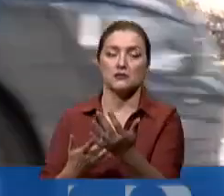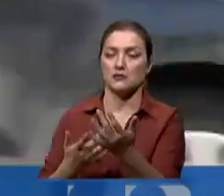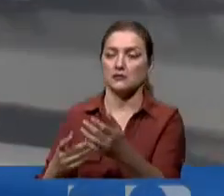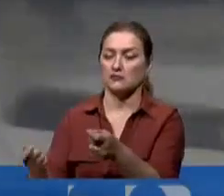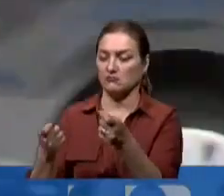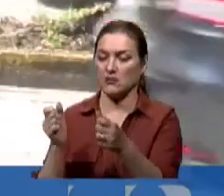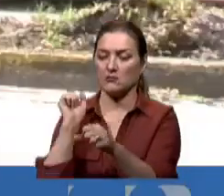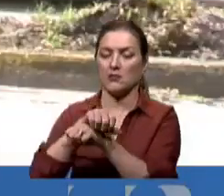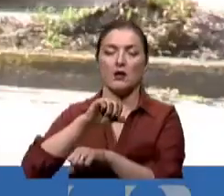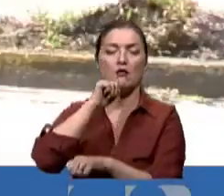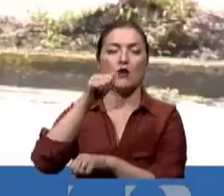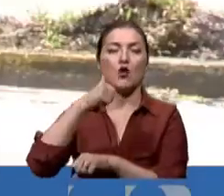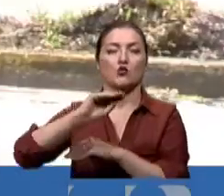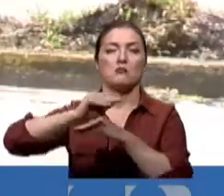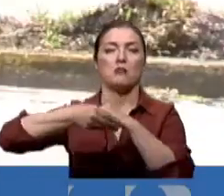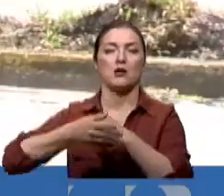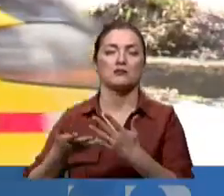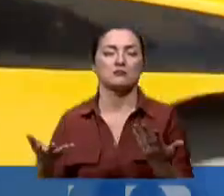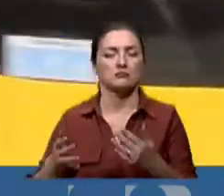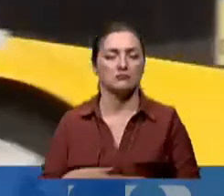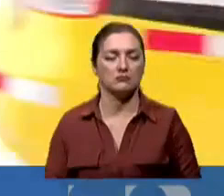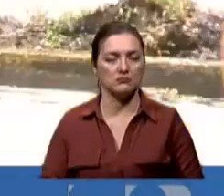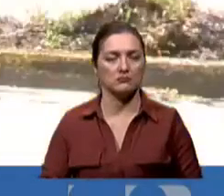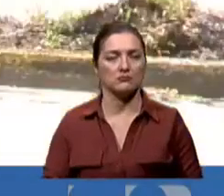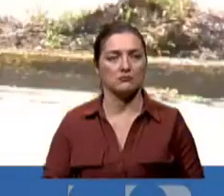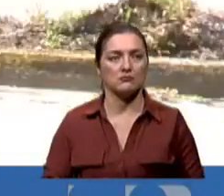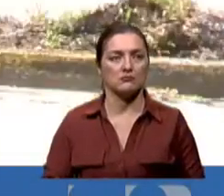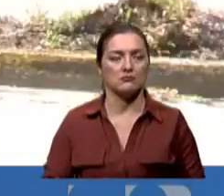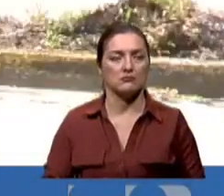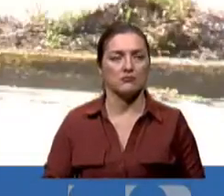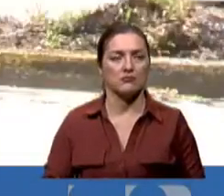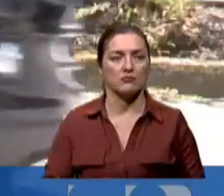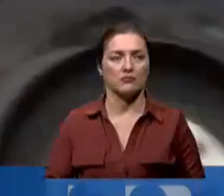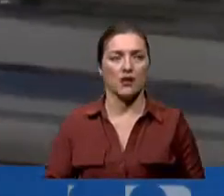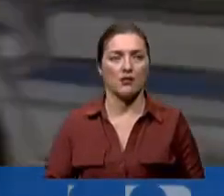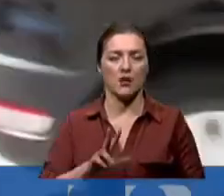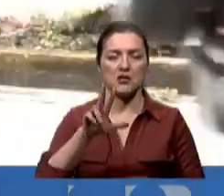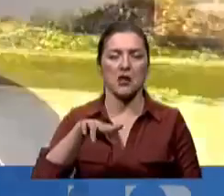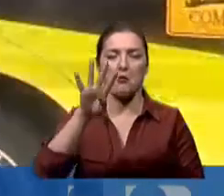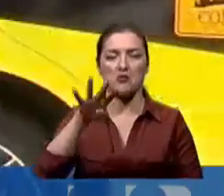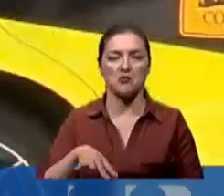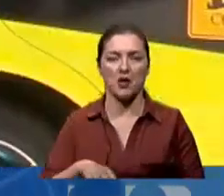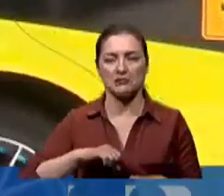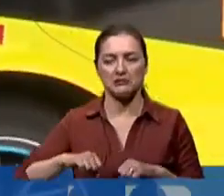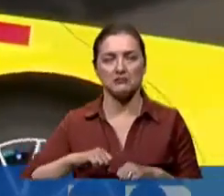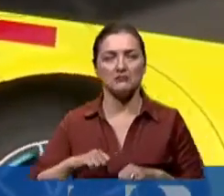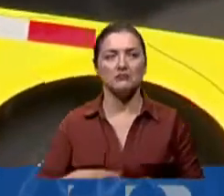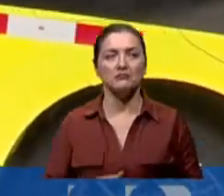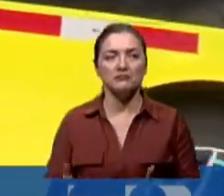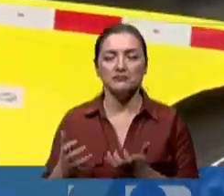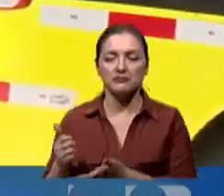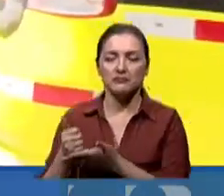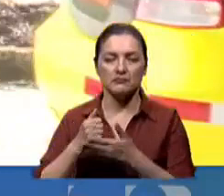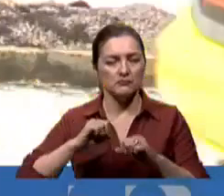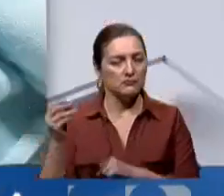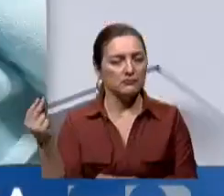rechazaron porque les faltan otros papeles. De aquí dijeron mínimo siquiera unos 3-4 meses que nos ayuden a agilizar